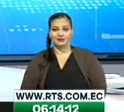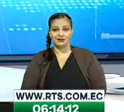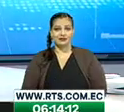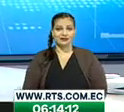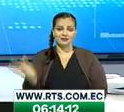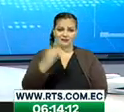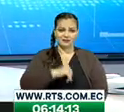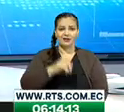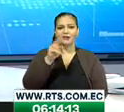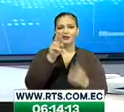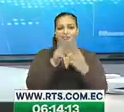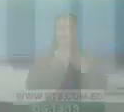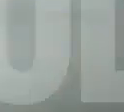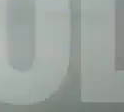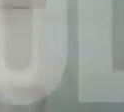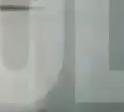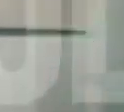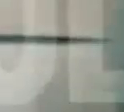cantón. Veamos.